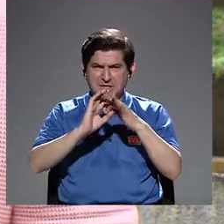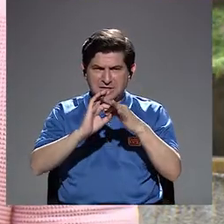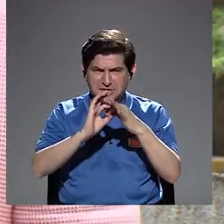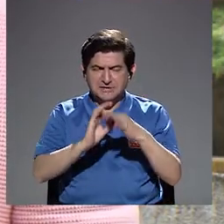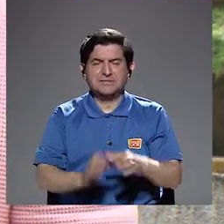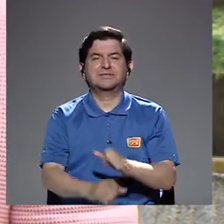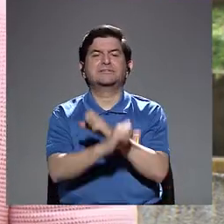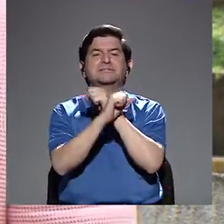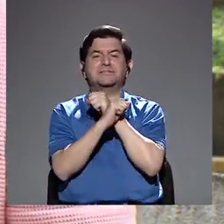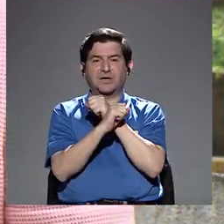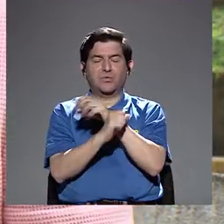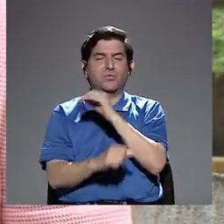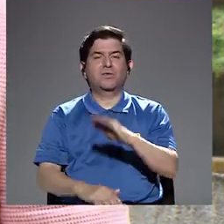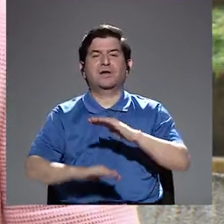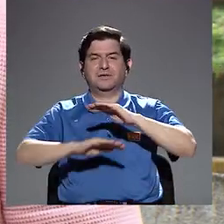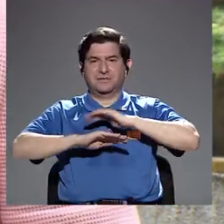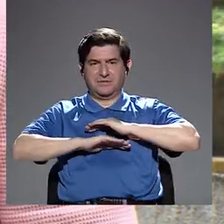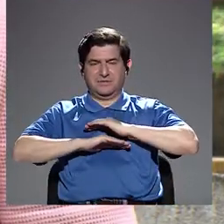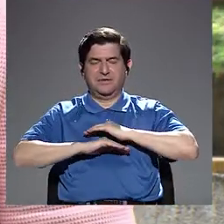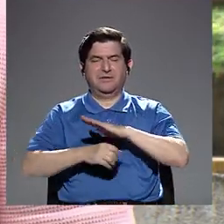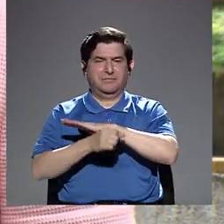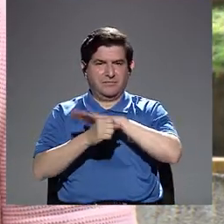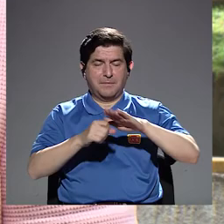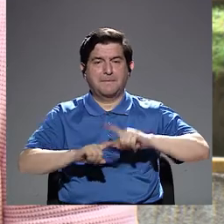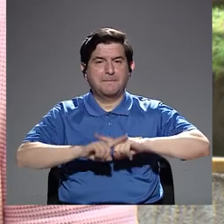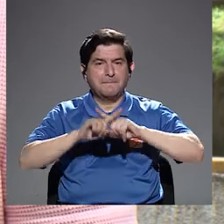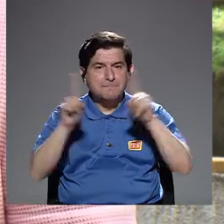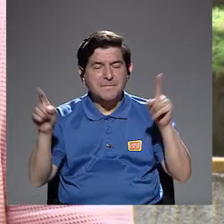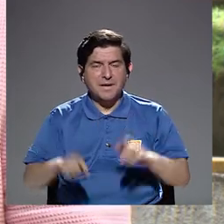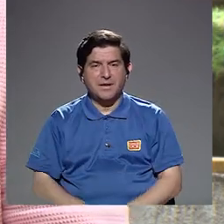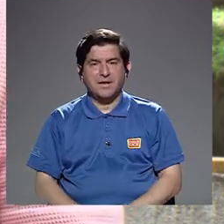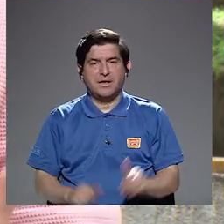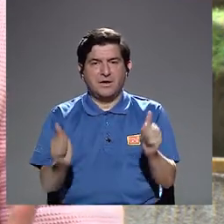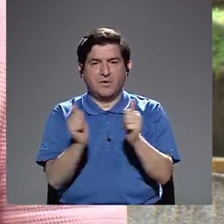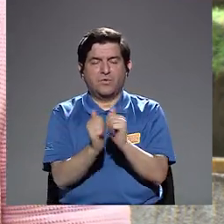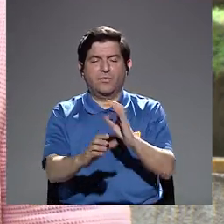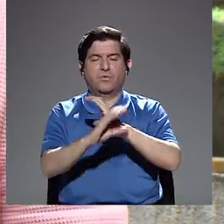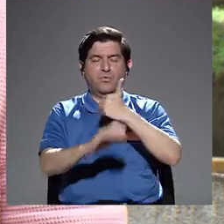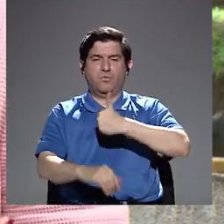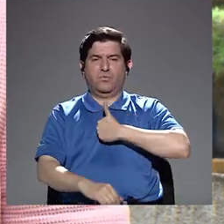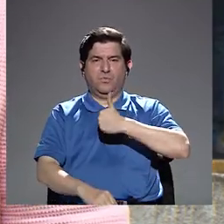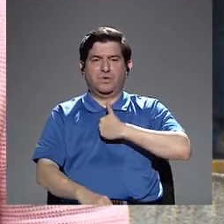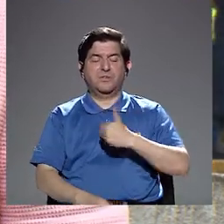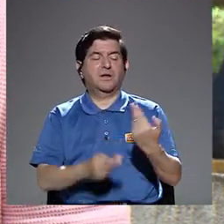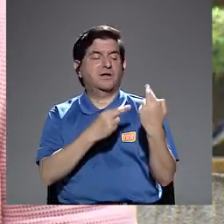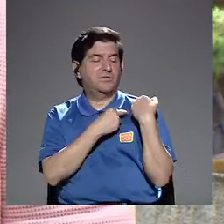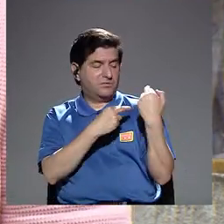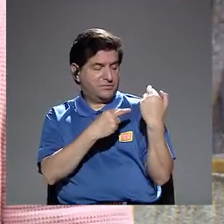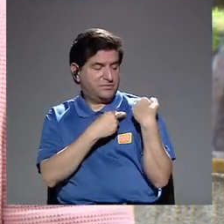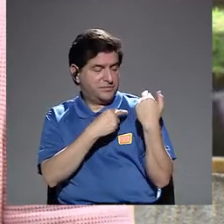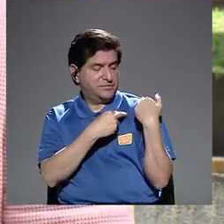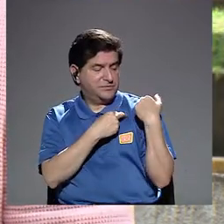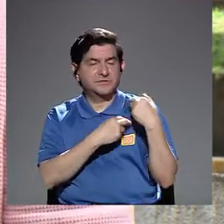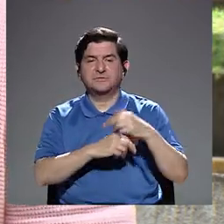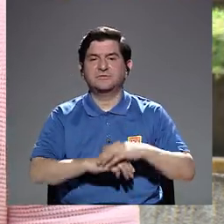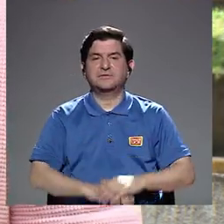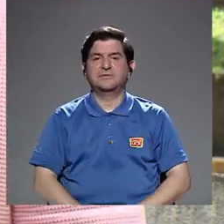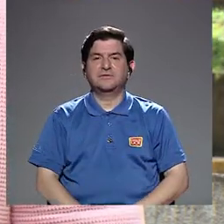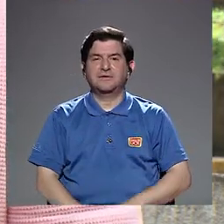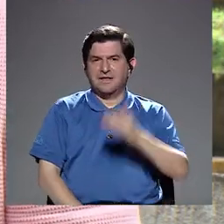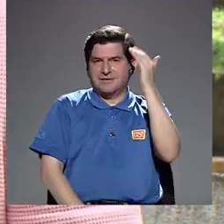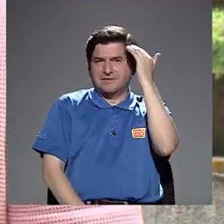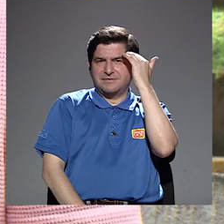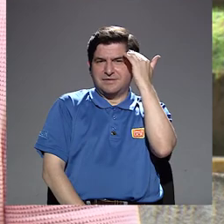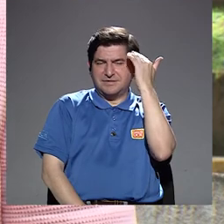segura, de manera satisfactoria y placentera, pero siempre con esta medida del autocuidado, de la responsabilidad, de